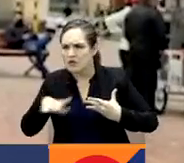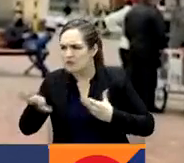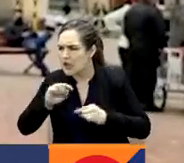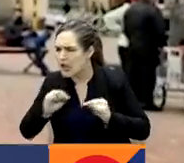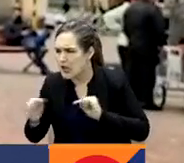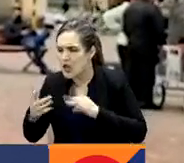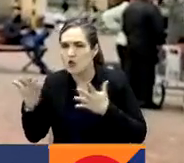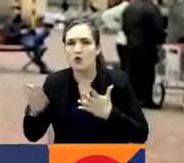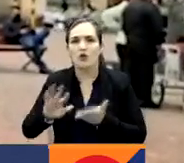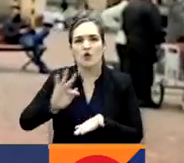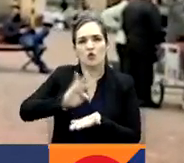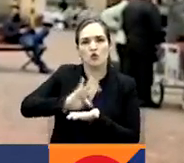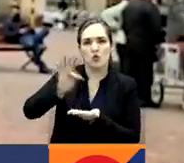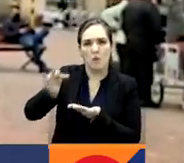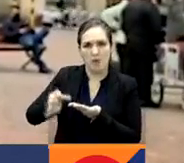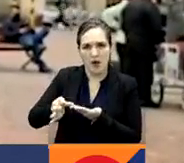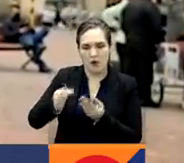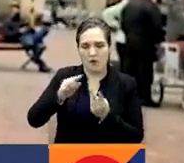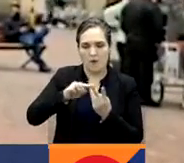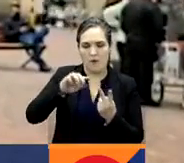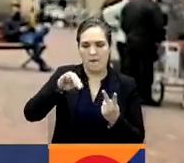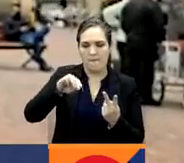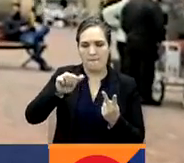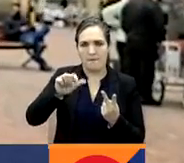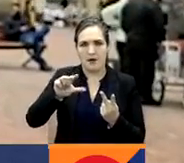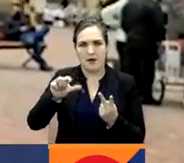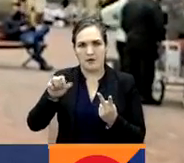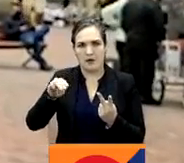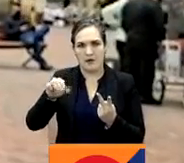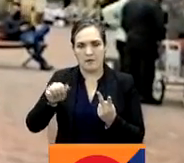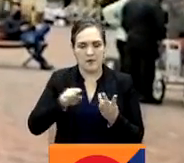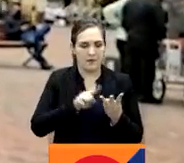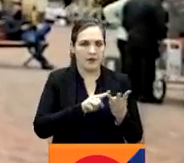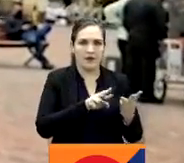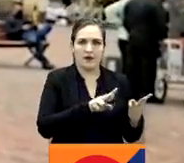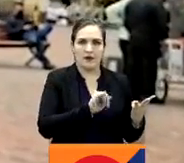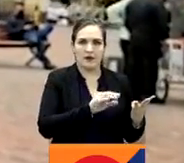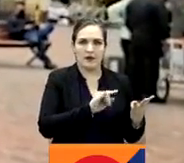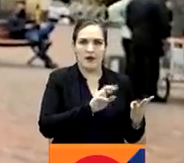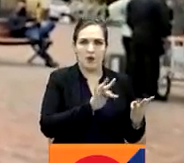Tumaco, Mayama y Ricaurte. Radio Nacional de Colombia y RTVC conectados 24/7.